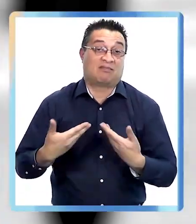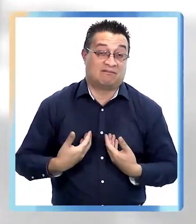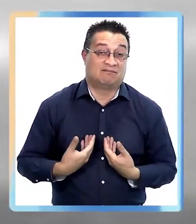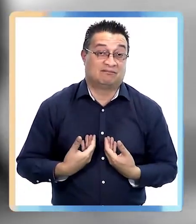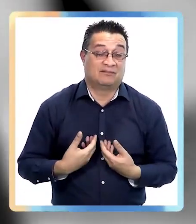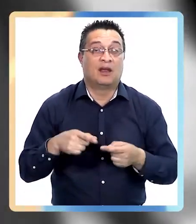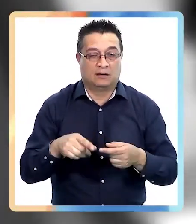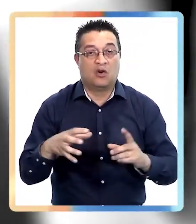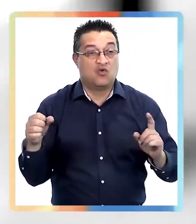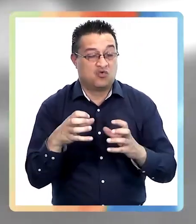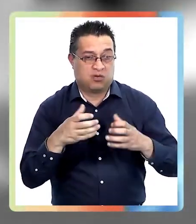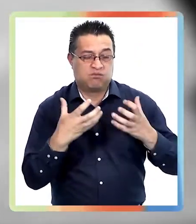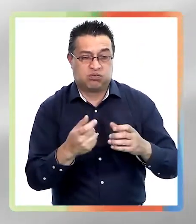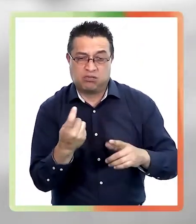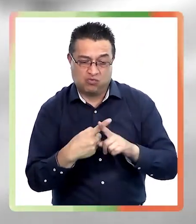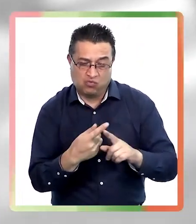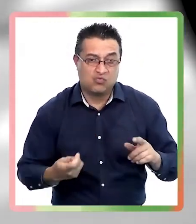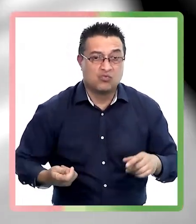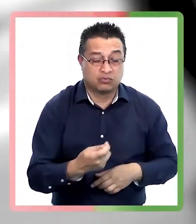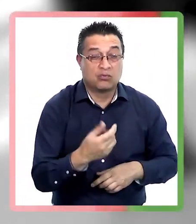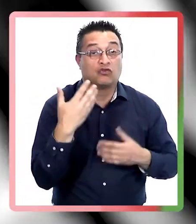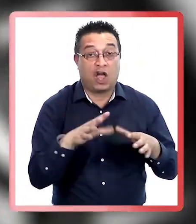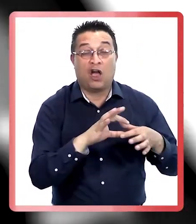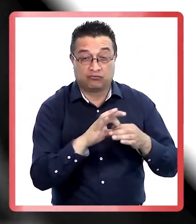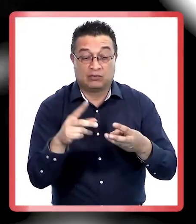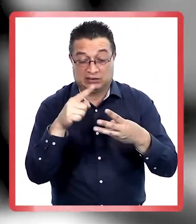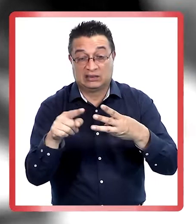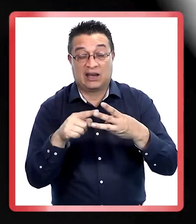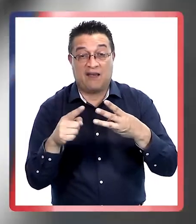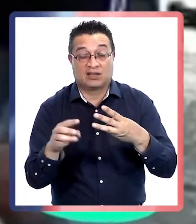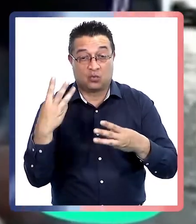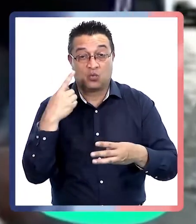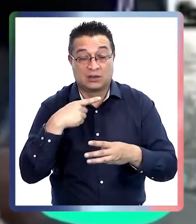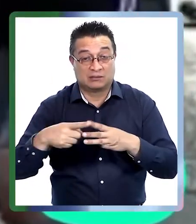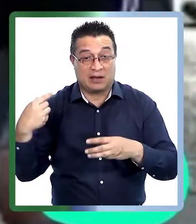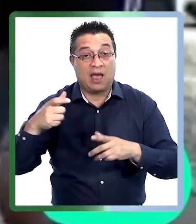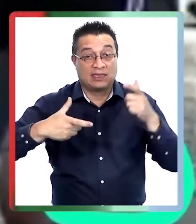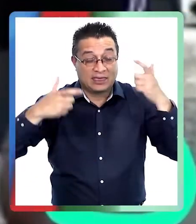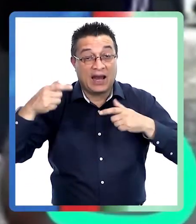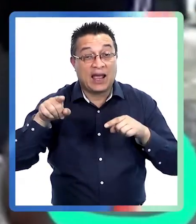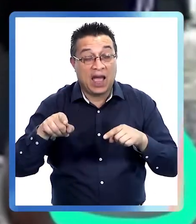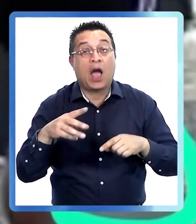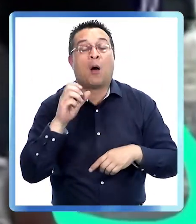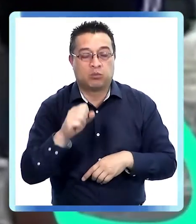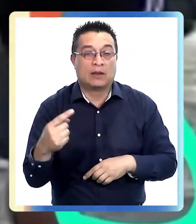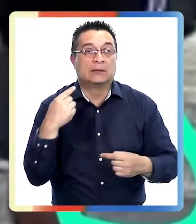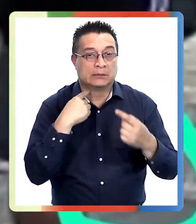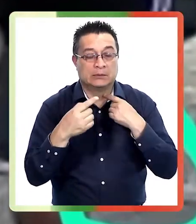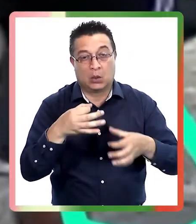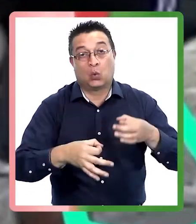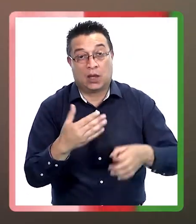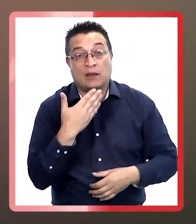Pero arrebatos descontrolados como el ataque con arma blanca, como ha ocurrido ya en 3 oportunidades en las últimas semanas acá en Talca, puede tener